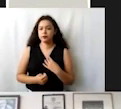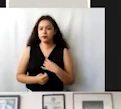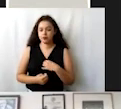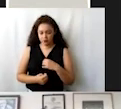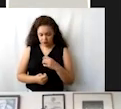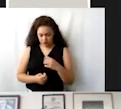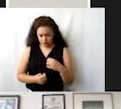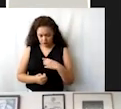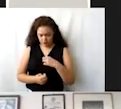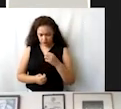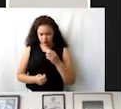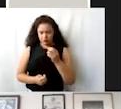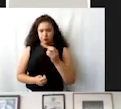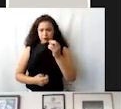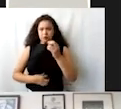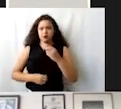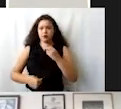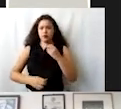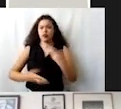no sé cómo dejar de compartir aquí.